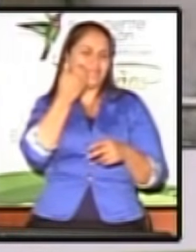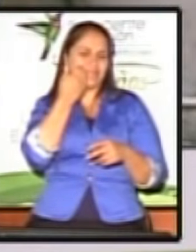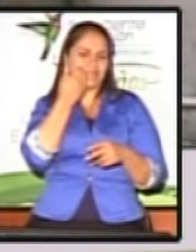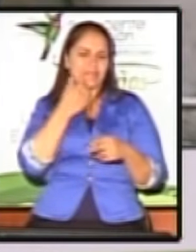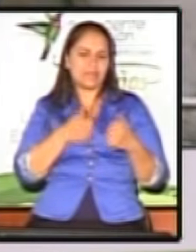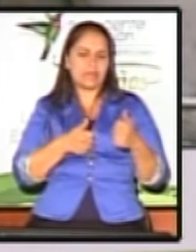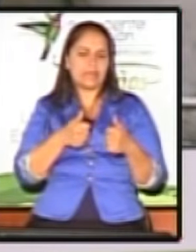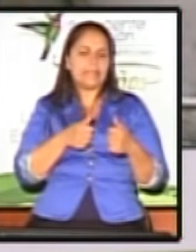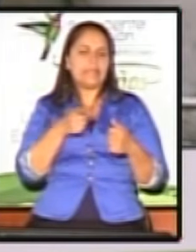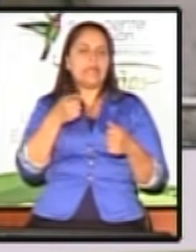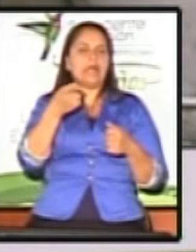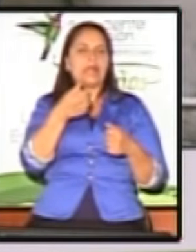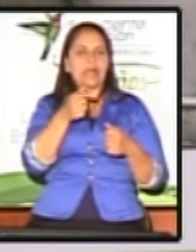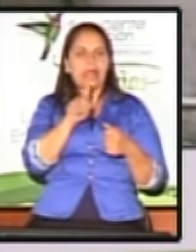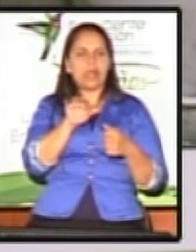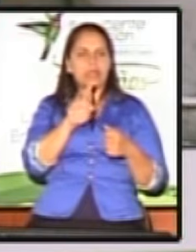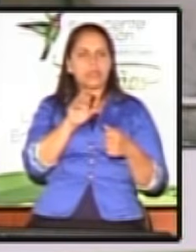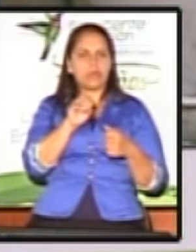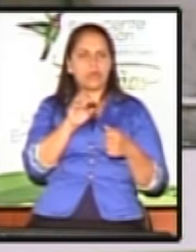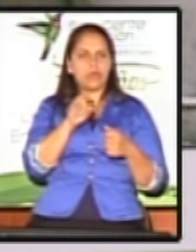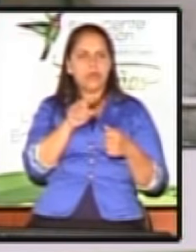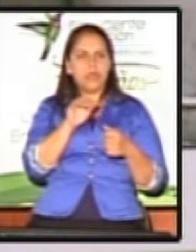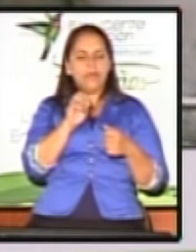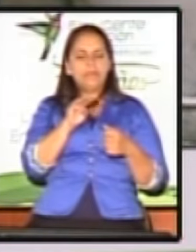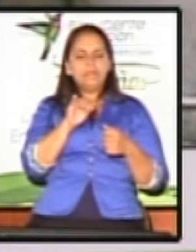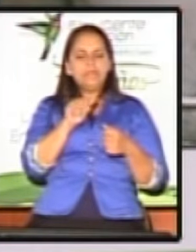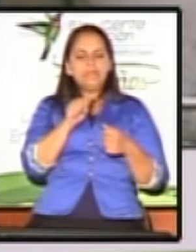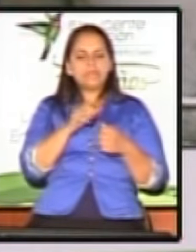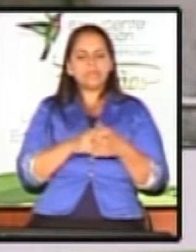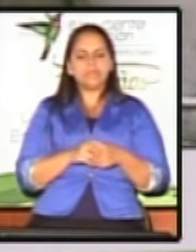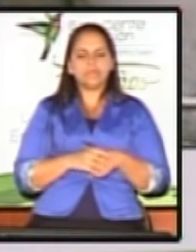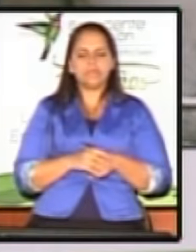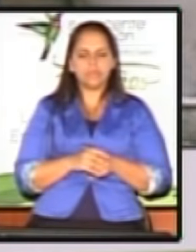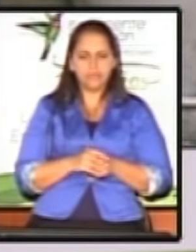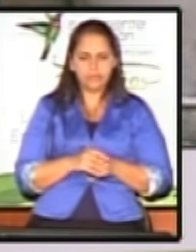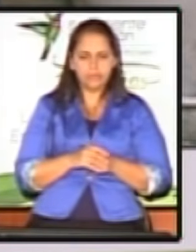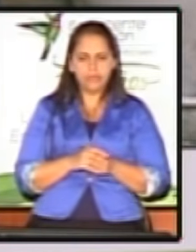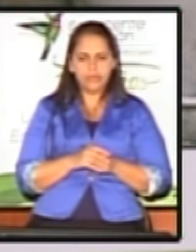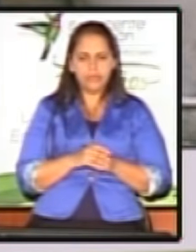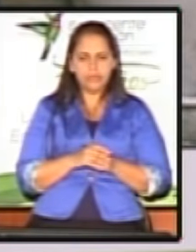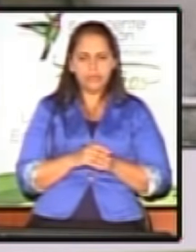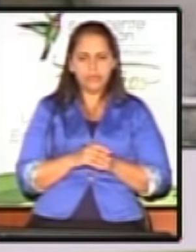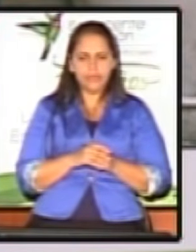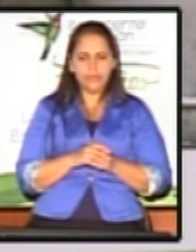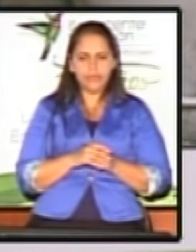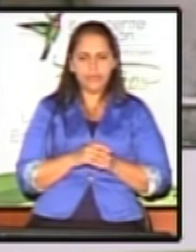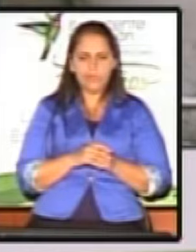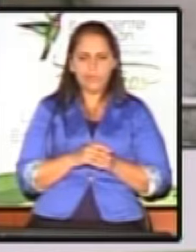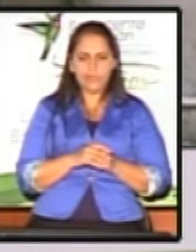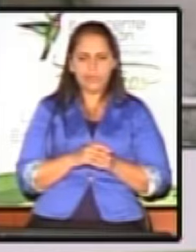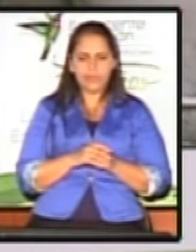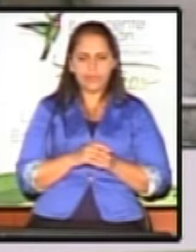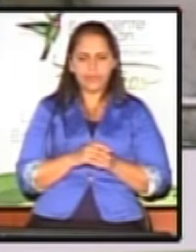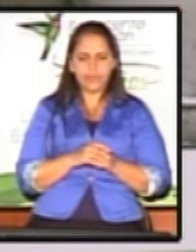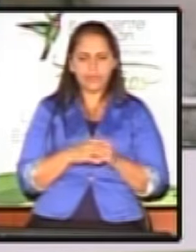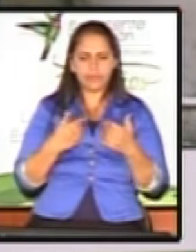usa más. ¿Por qué? Porque cada vez hay tumores que avanzan en laringe, por ejemplo, esófago, trastornos